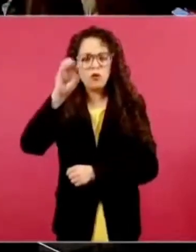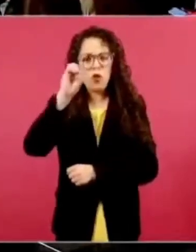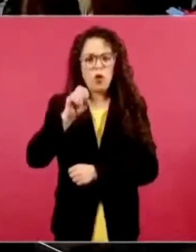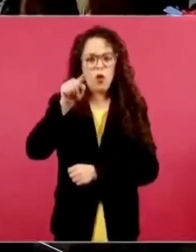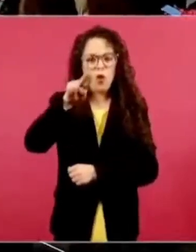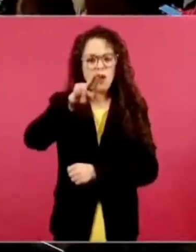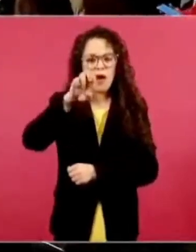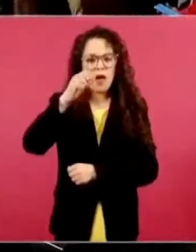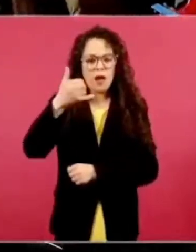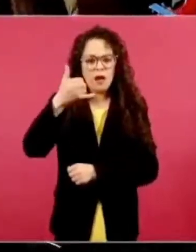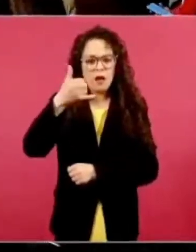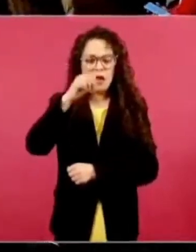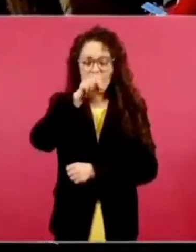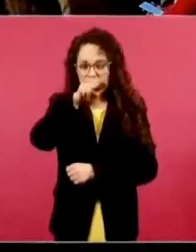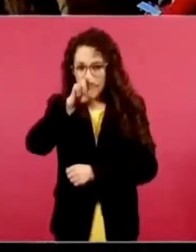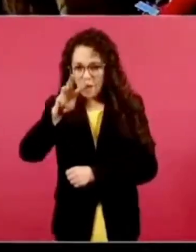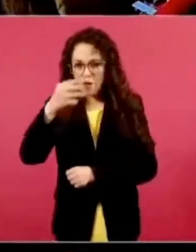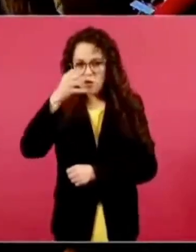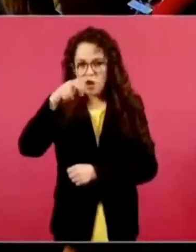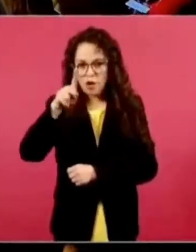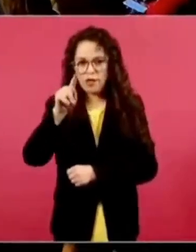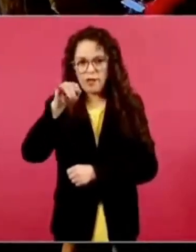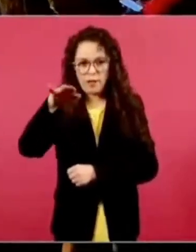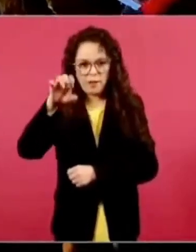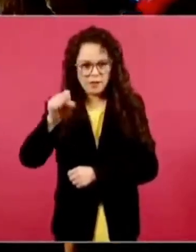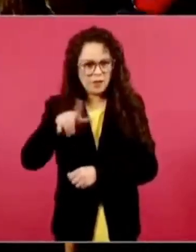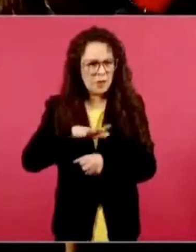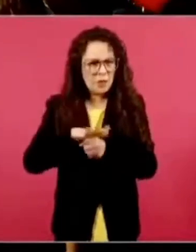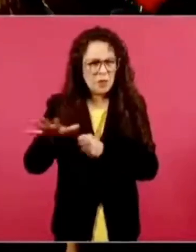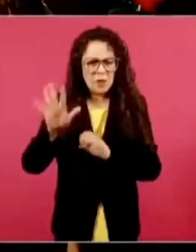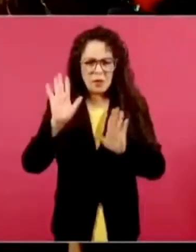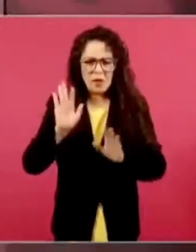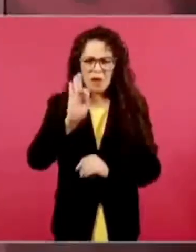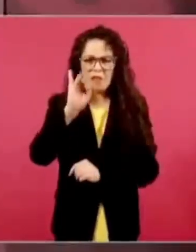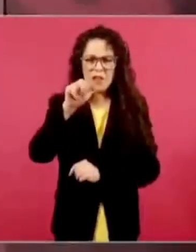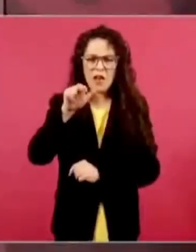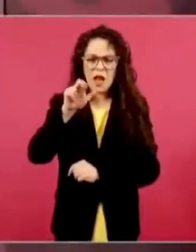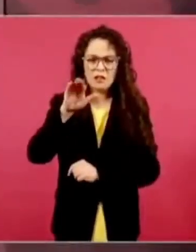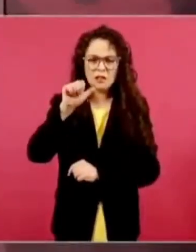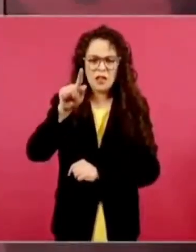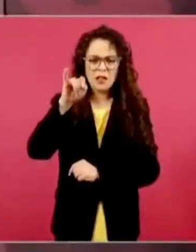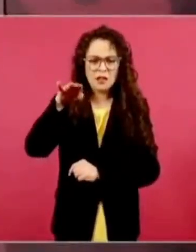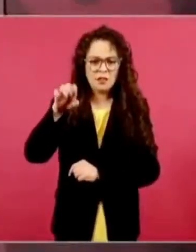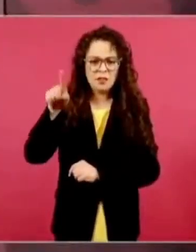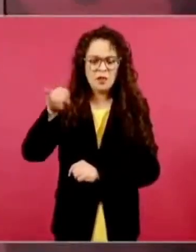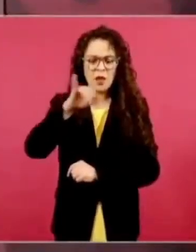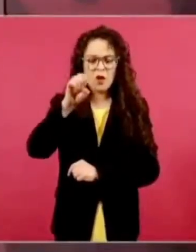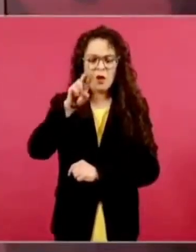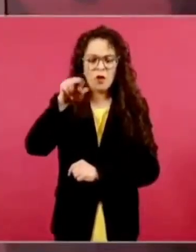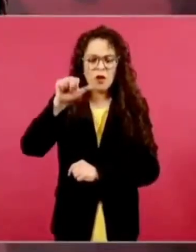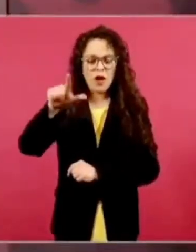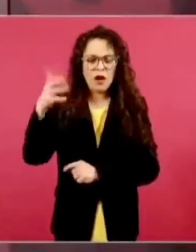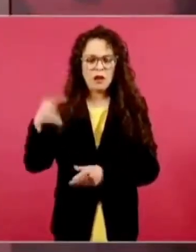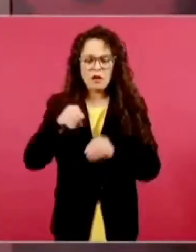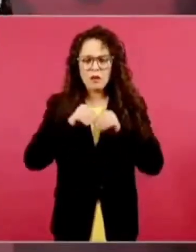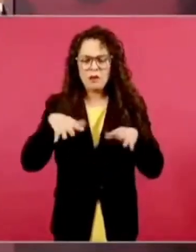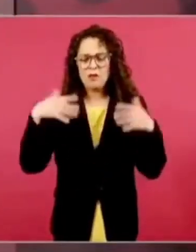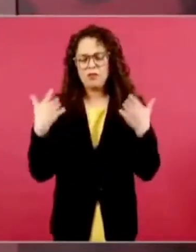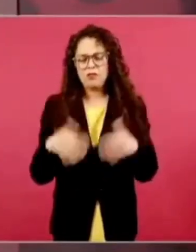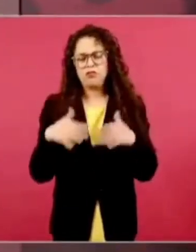o en el Financial Times, Wall Street Journal, y qué barbaridad,